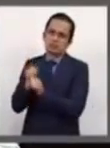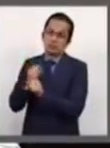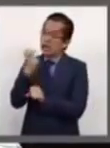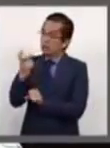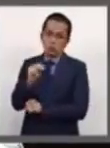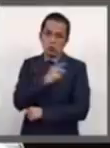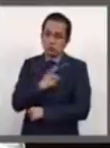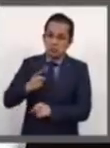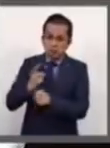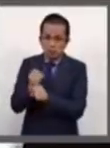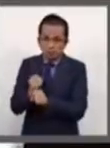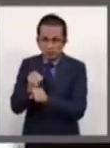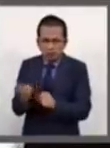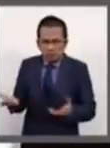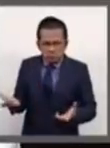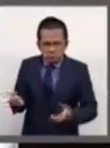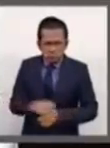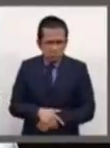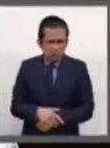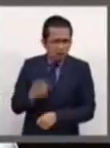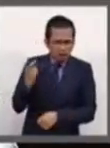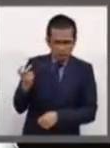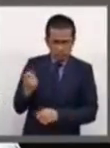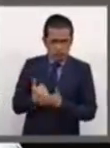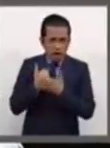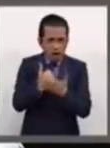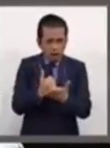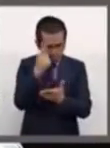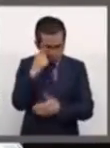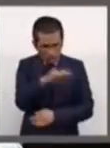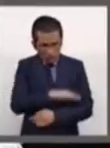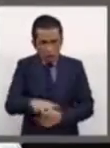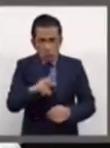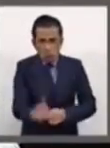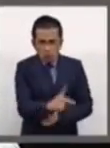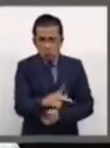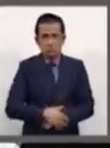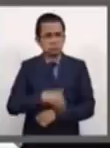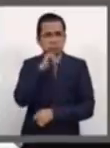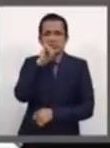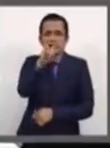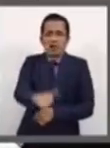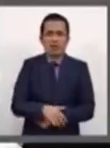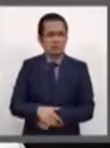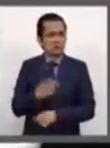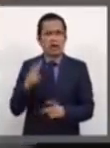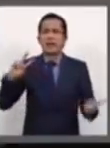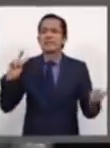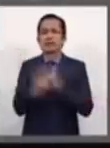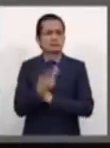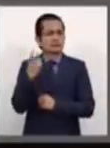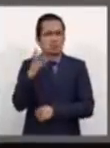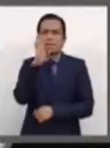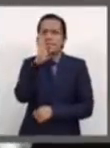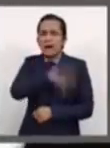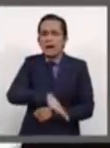debías. ¿En qué abona eso al pueblo de México? En nada, al contrario, nos daña.